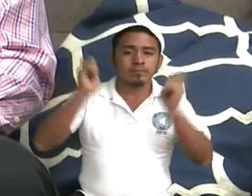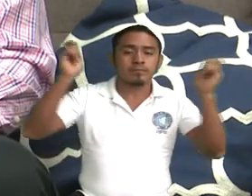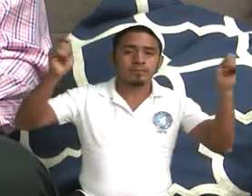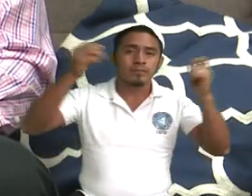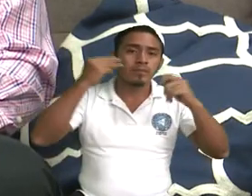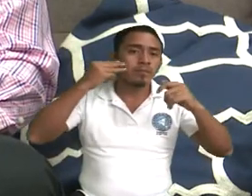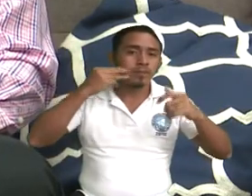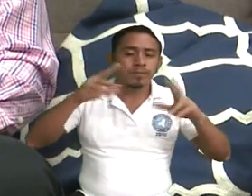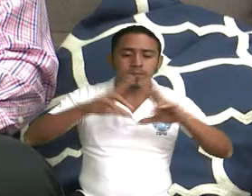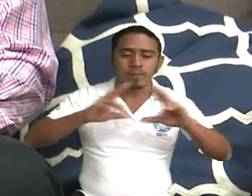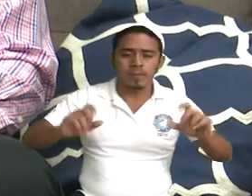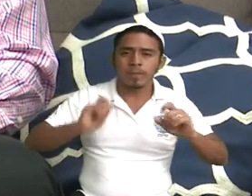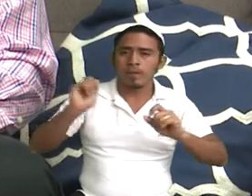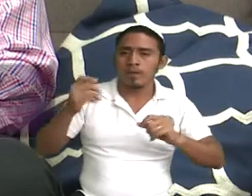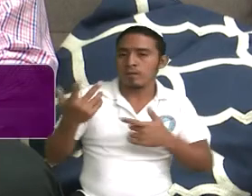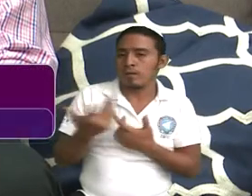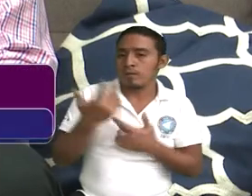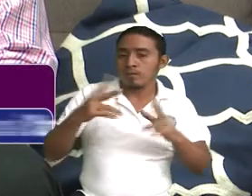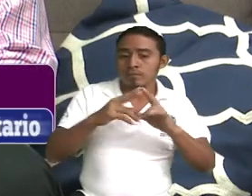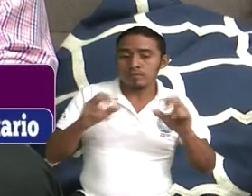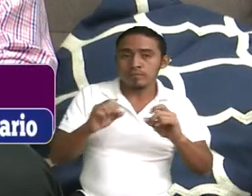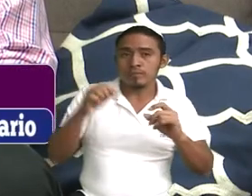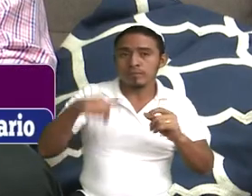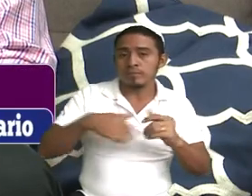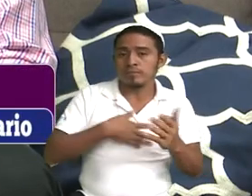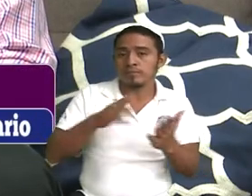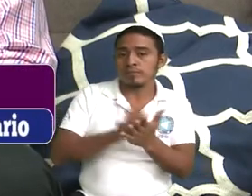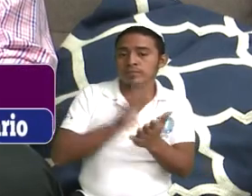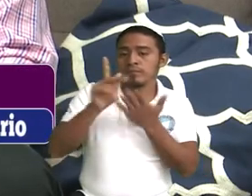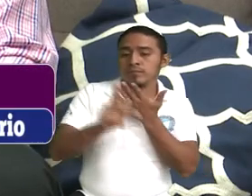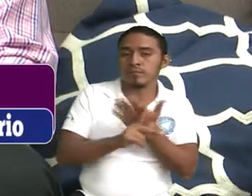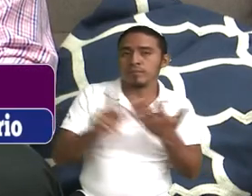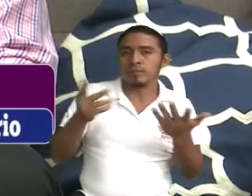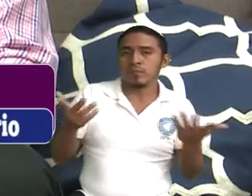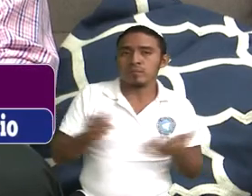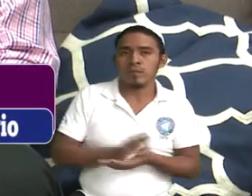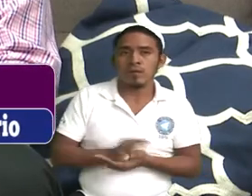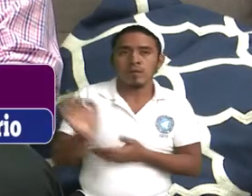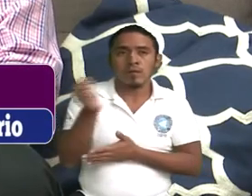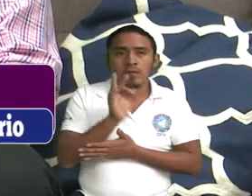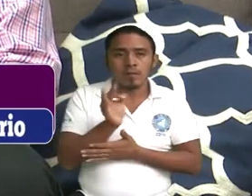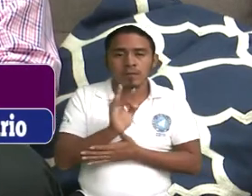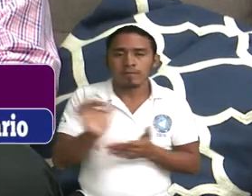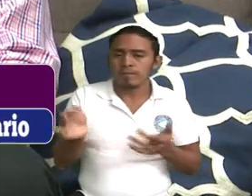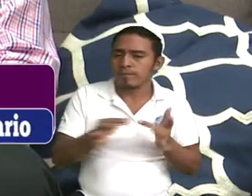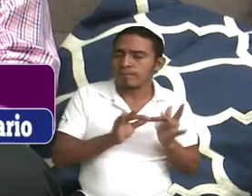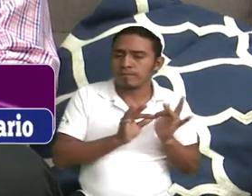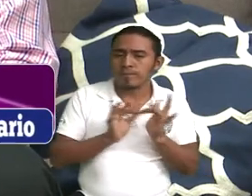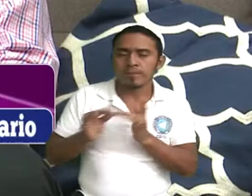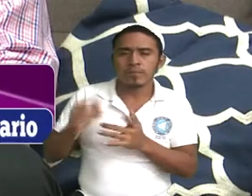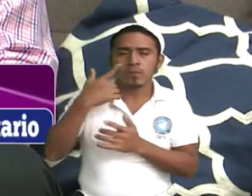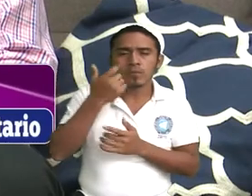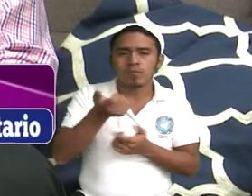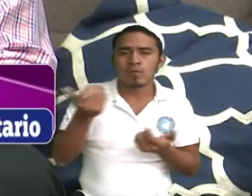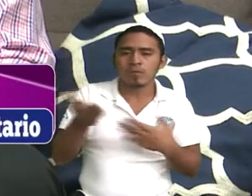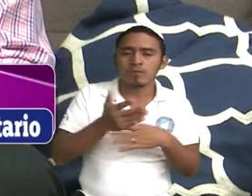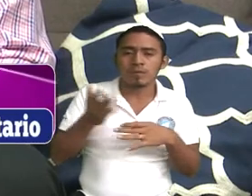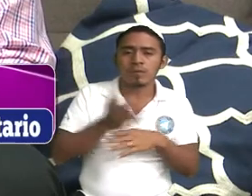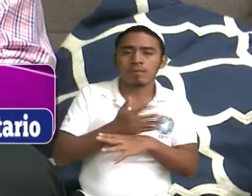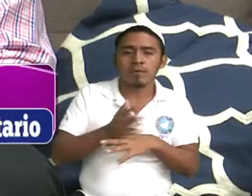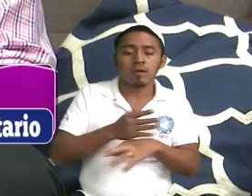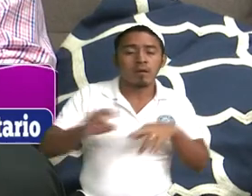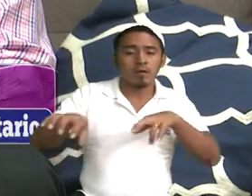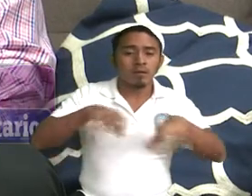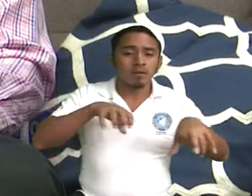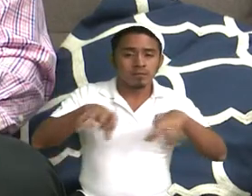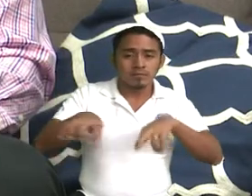madres nicaragüenses en todo nuestro país y en nuestro programa pues lo hacemos también de una forma muy especial, conociendo todas las actividades que ha